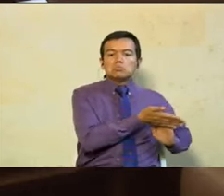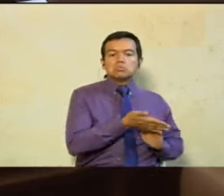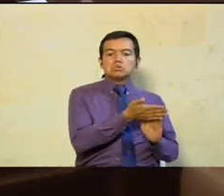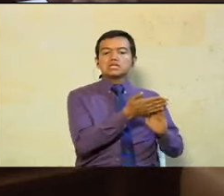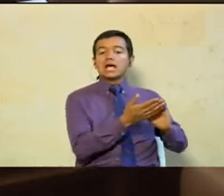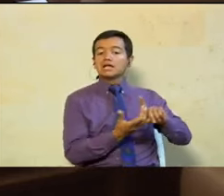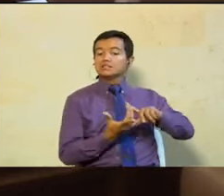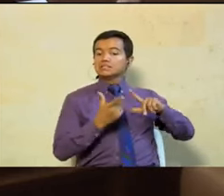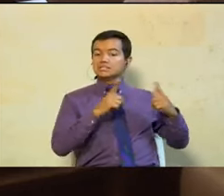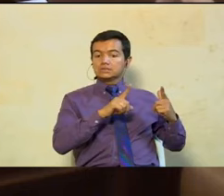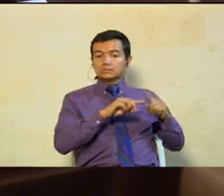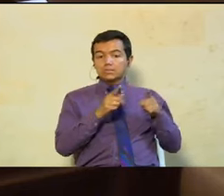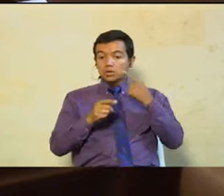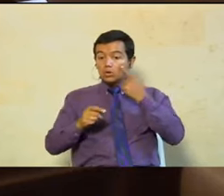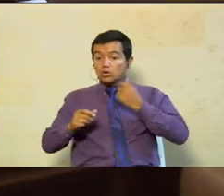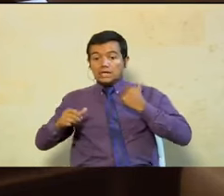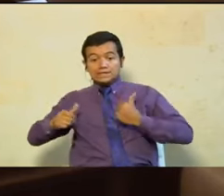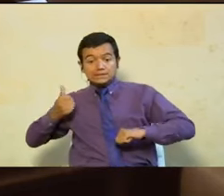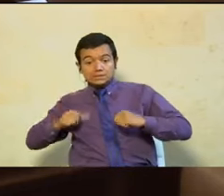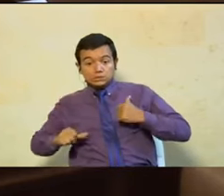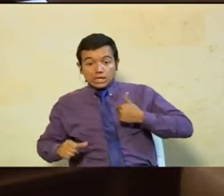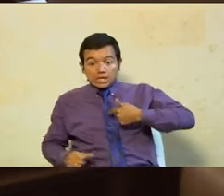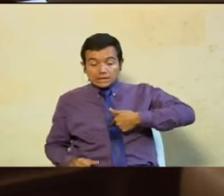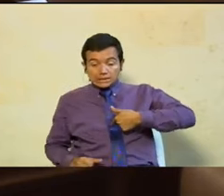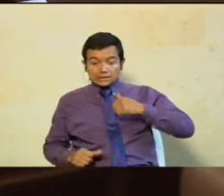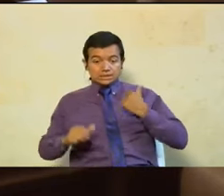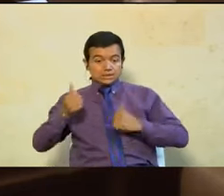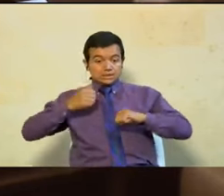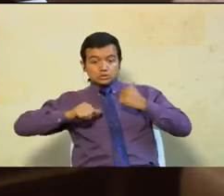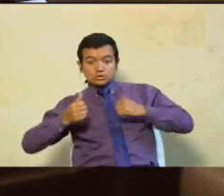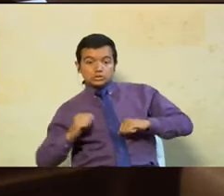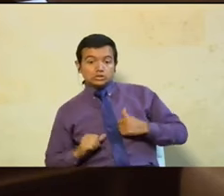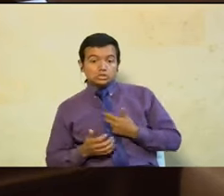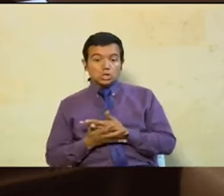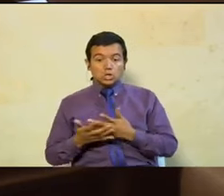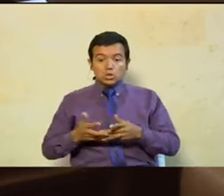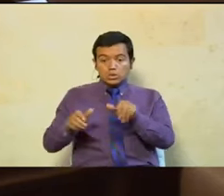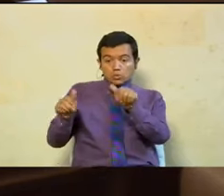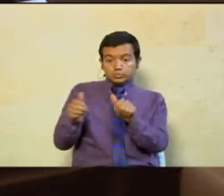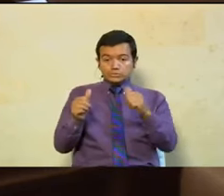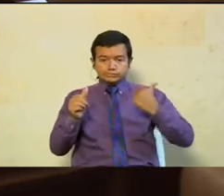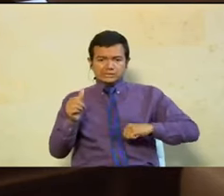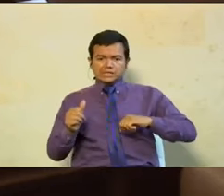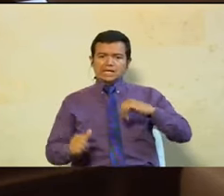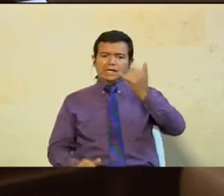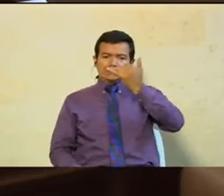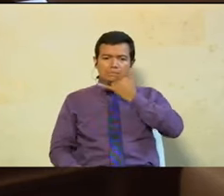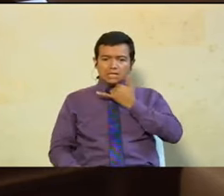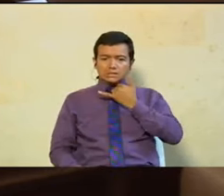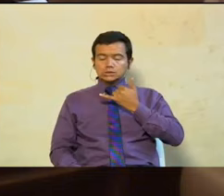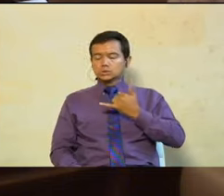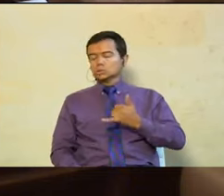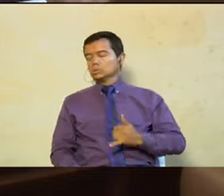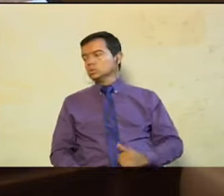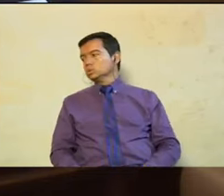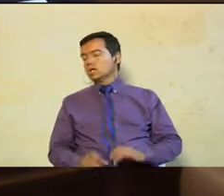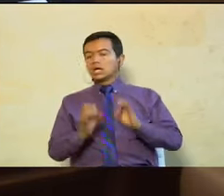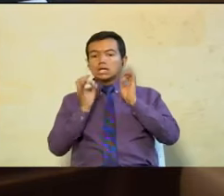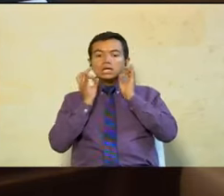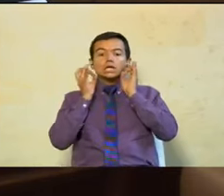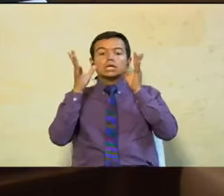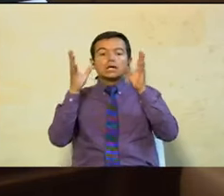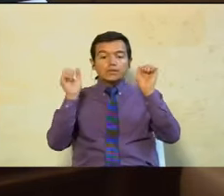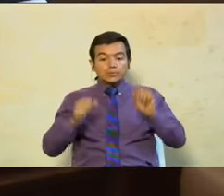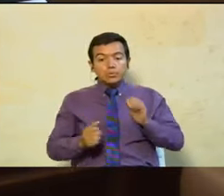salud sobre todo los quirúrgicos el que hace una intervención y el procedimiento no está bien puede ser vital